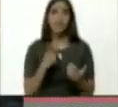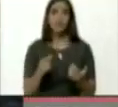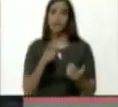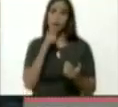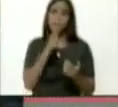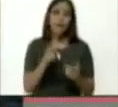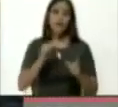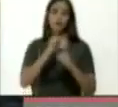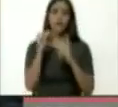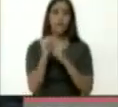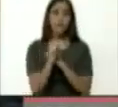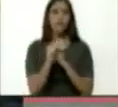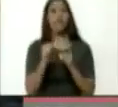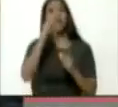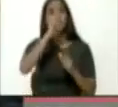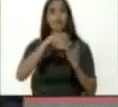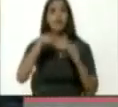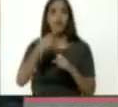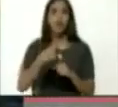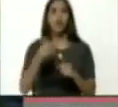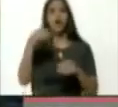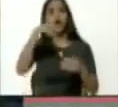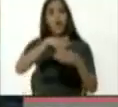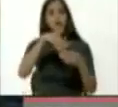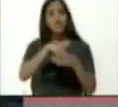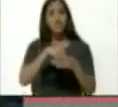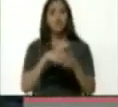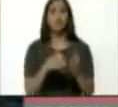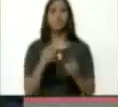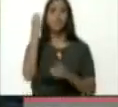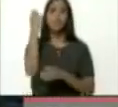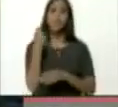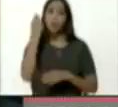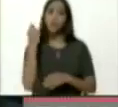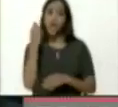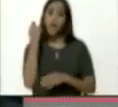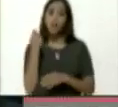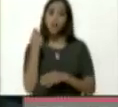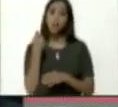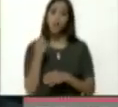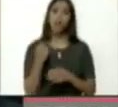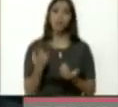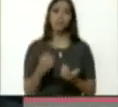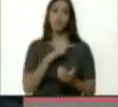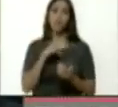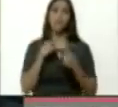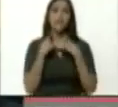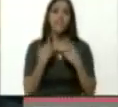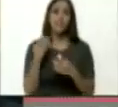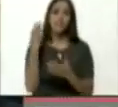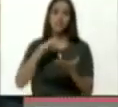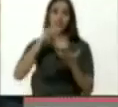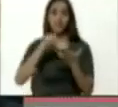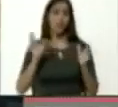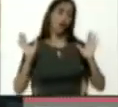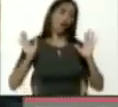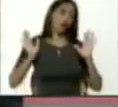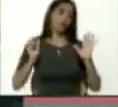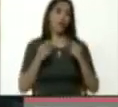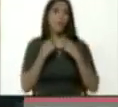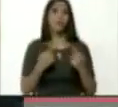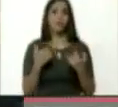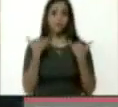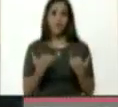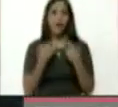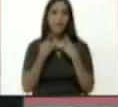en el ambiente, el año que viene hay unas elecciones de diputados. Si nosotros perdemos, la Asamblea Nacional la perdemos. Ya la